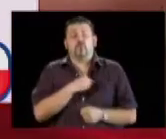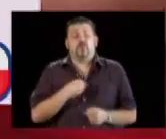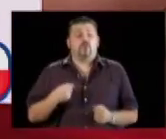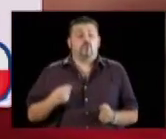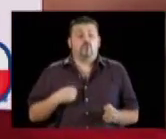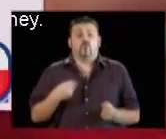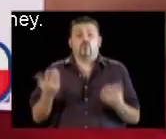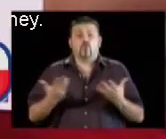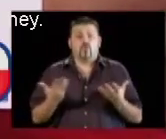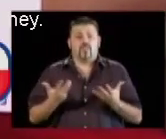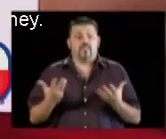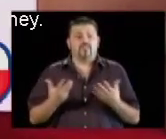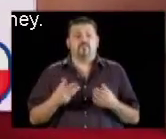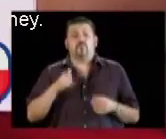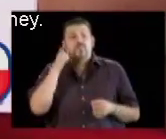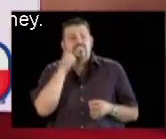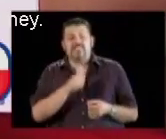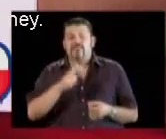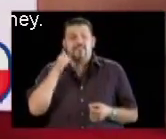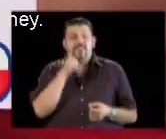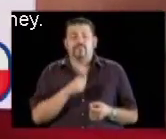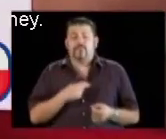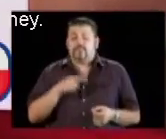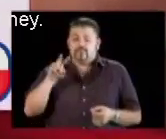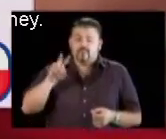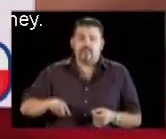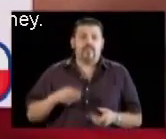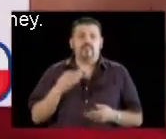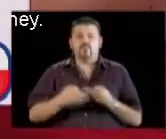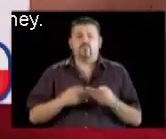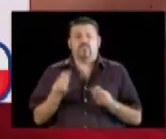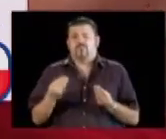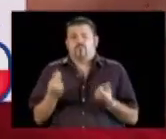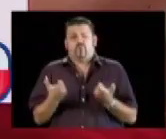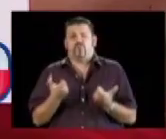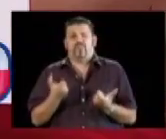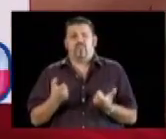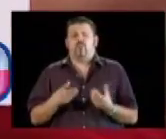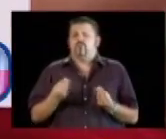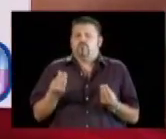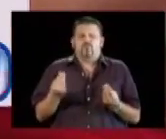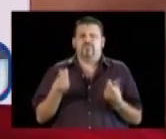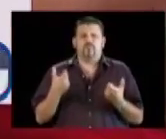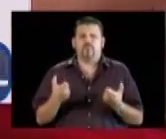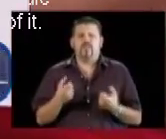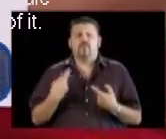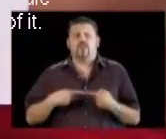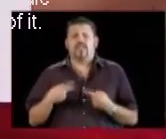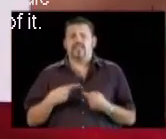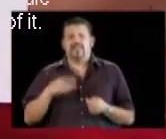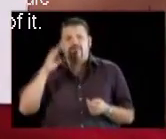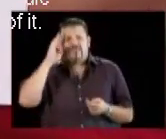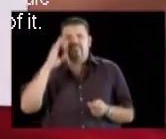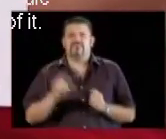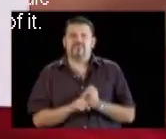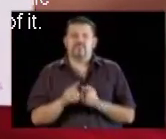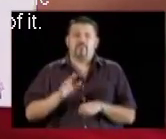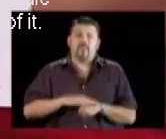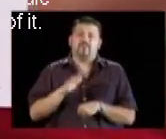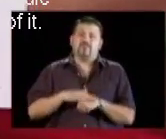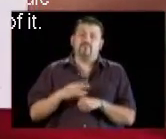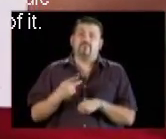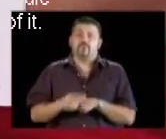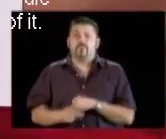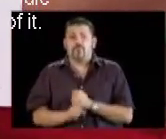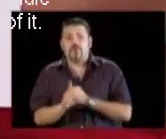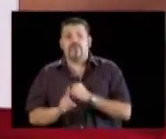que existe. Porque si algo sé que existe en este mundo, en este momento, es mucho dinero, muchísimo dinero. Y entre más creemos que estamos en